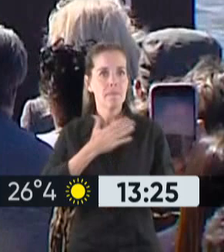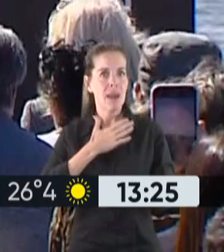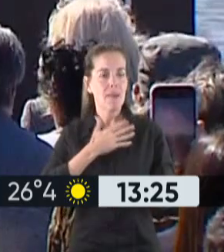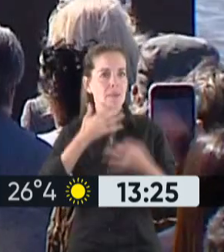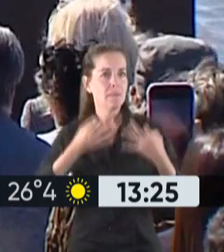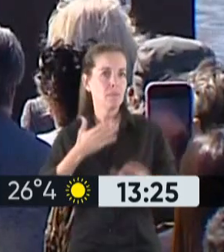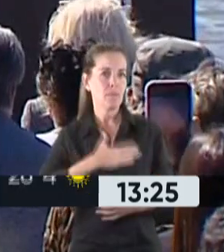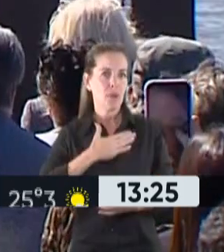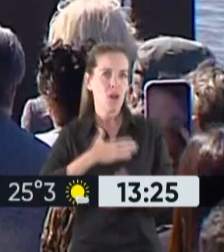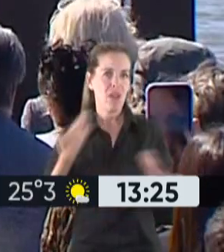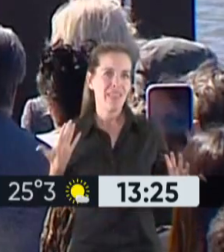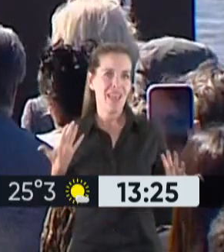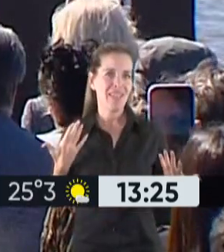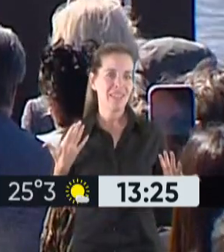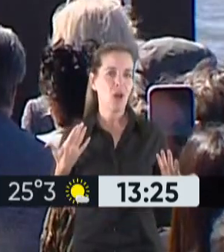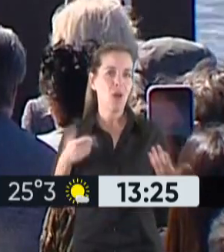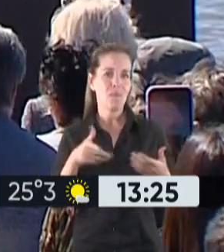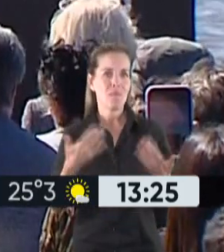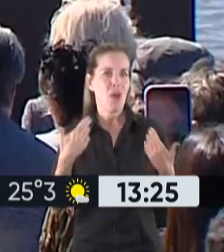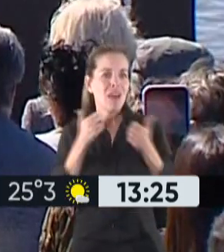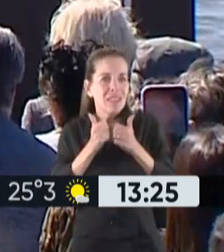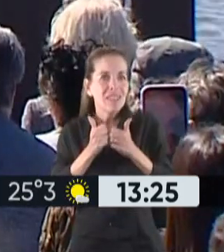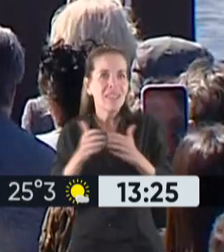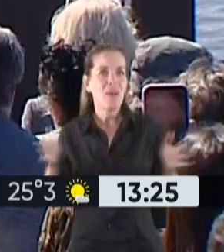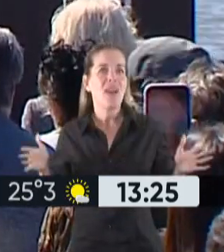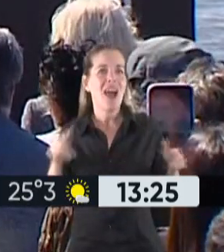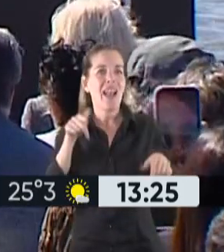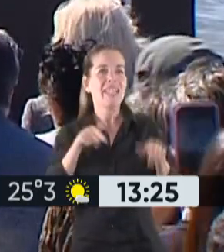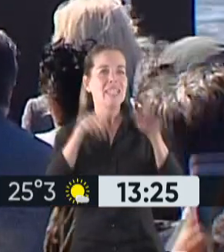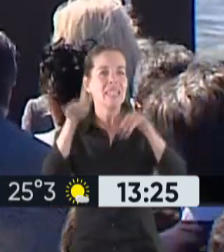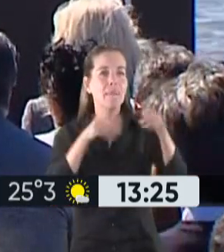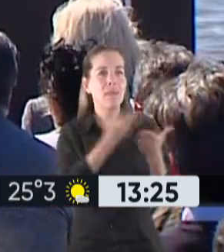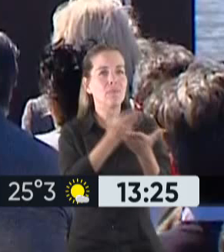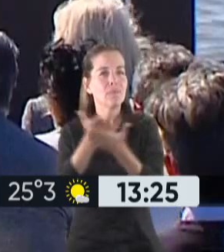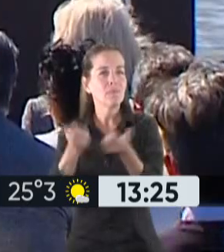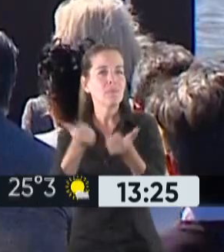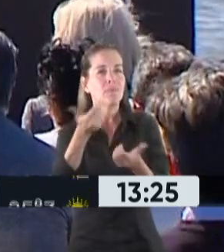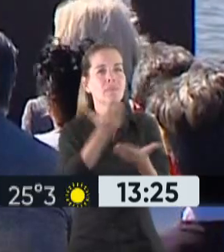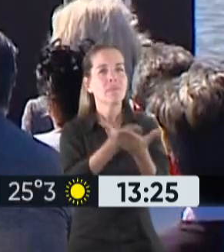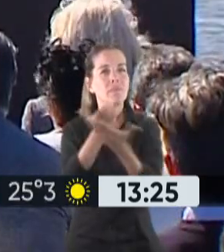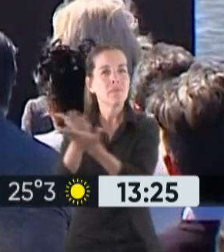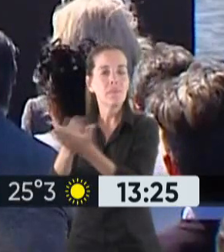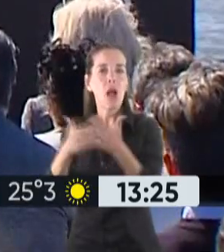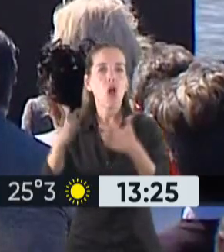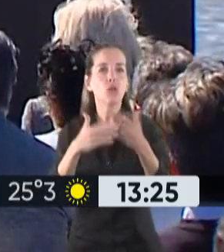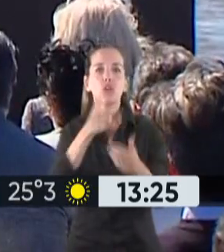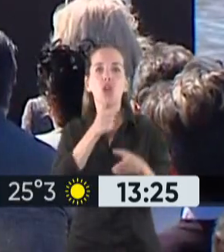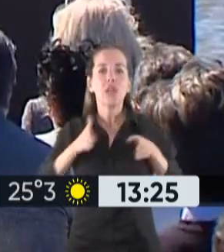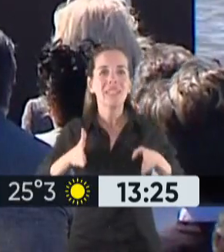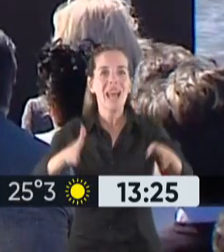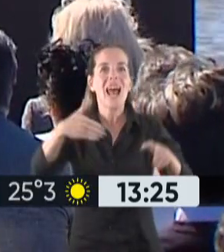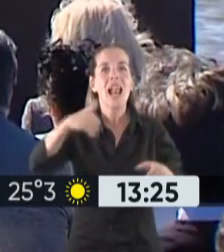enorme alegría poder poner en marcha este llamado a licitación para la construcción del Canal Magdalena,